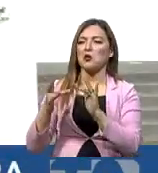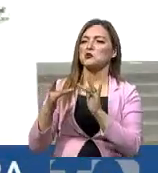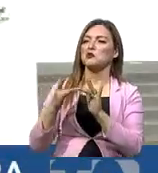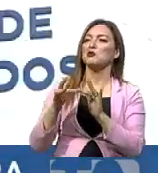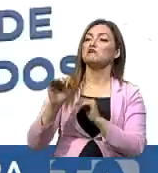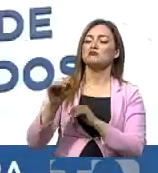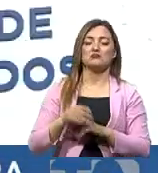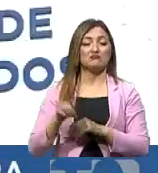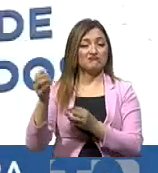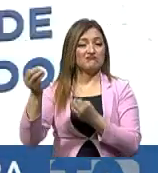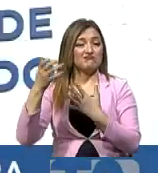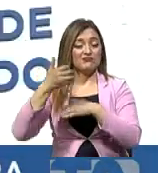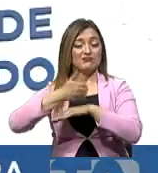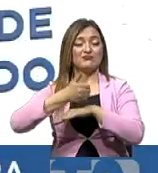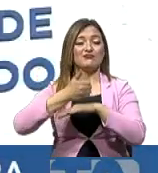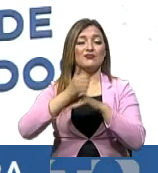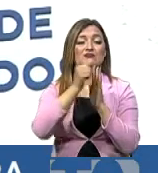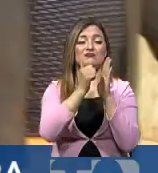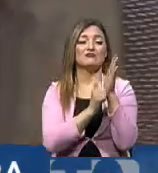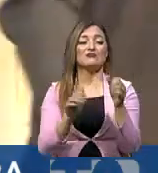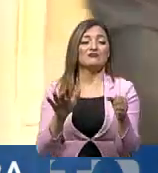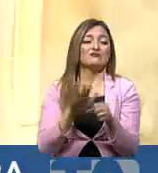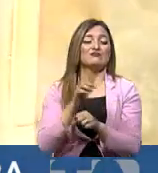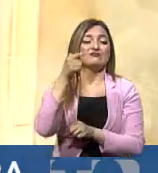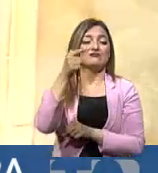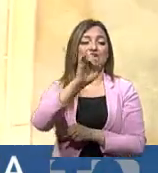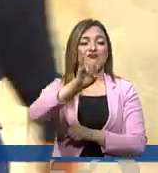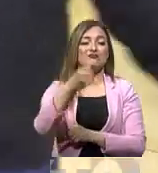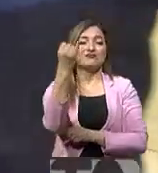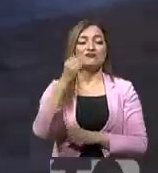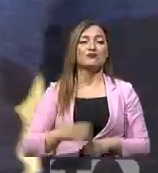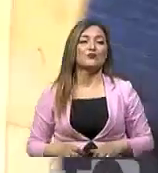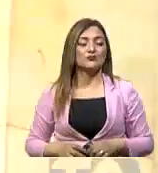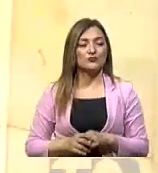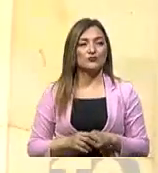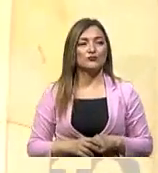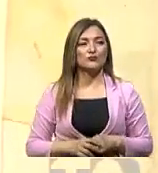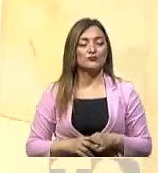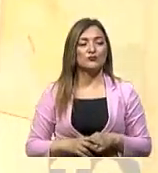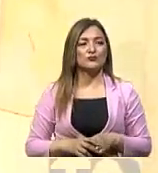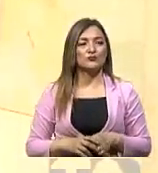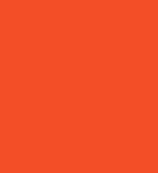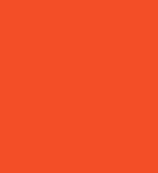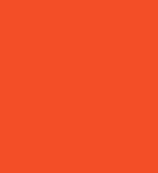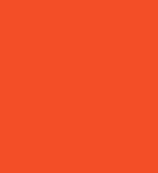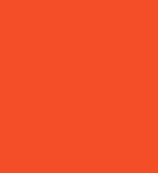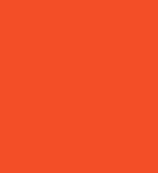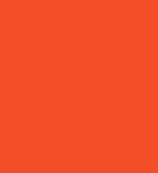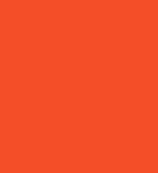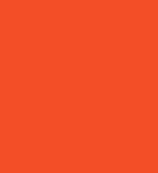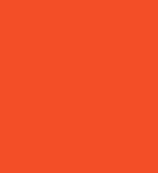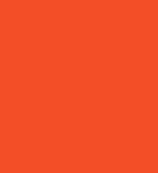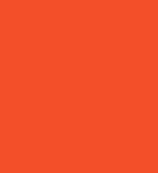informaron que las autoridades tienen una agenda llena hasta el próximo jueves fernández ceballos 24 horas